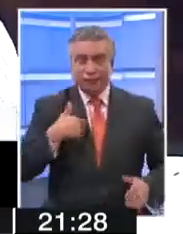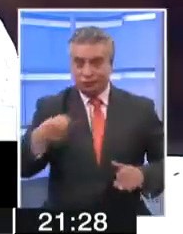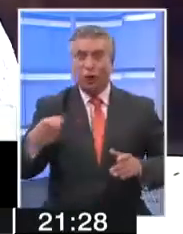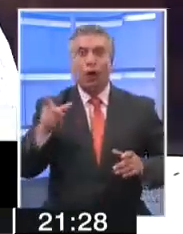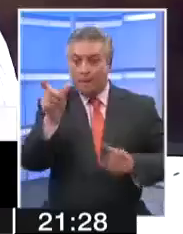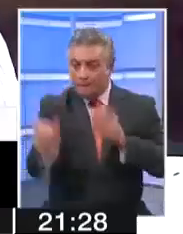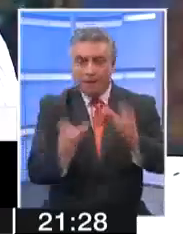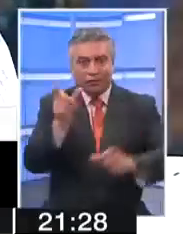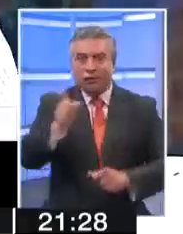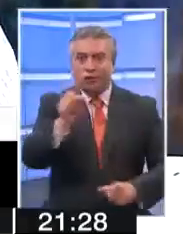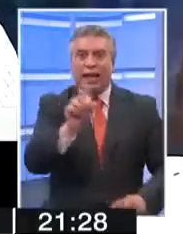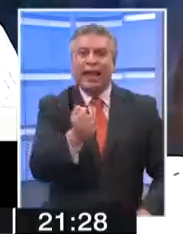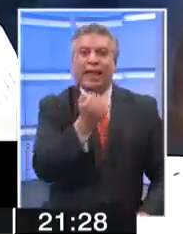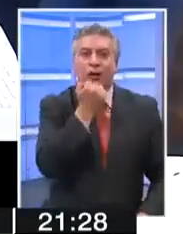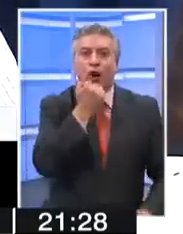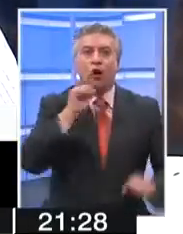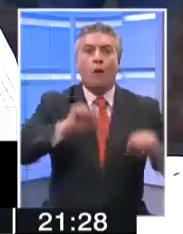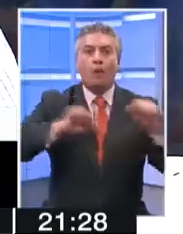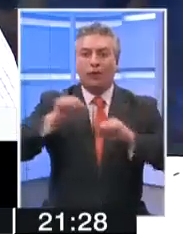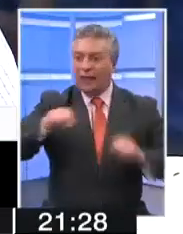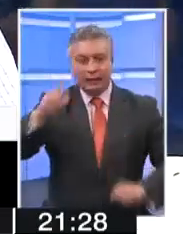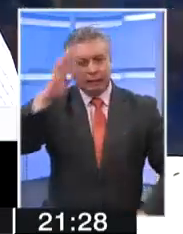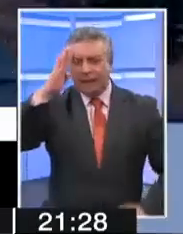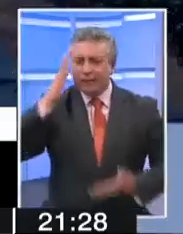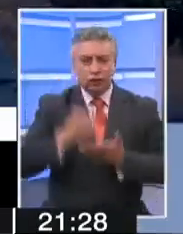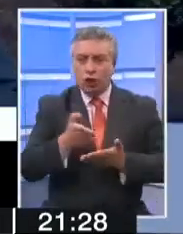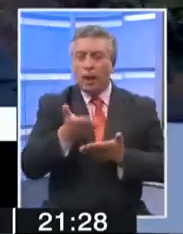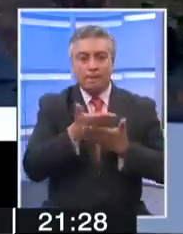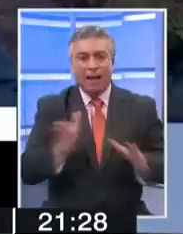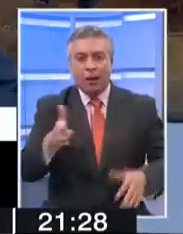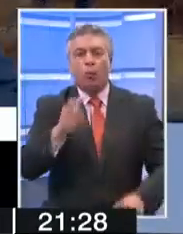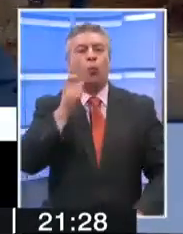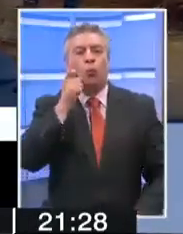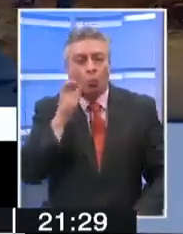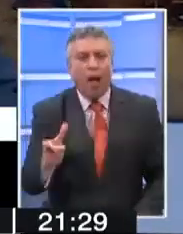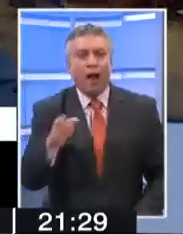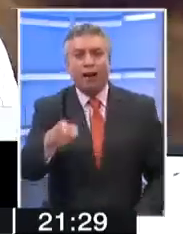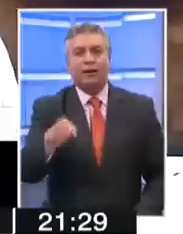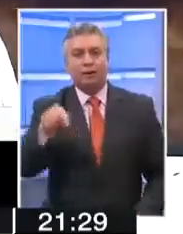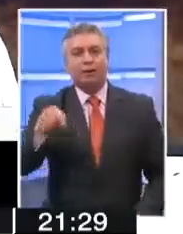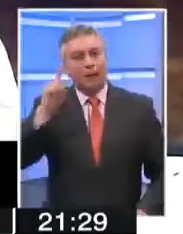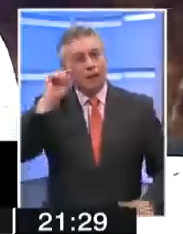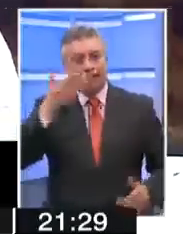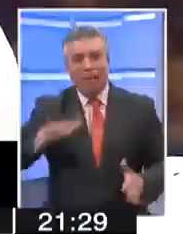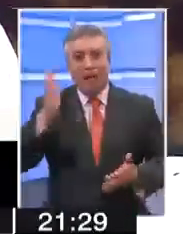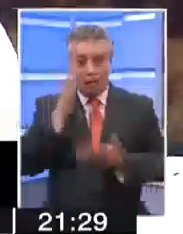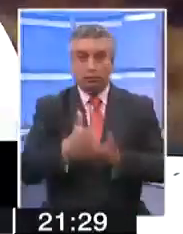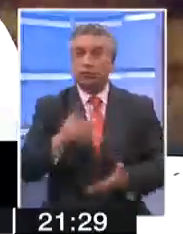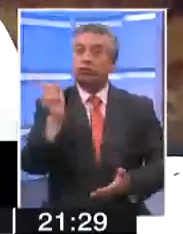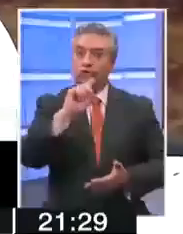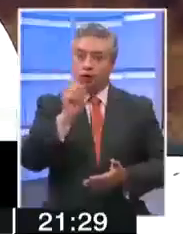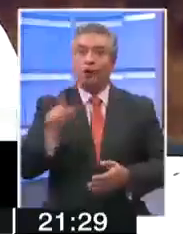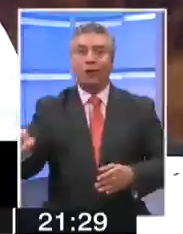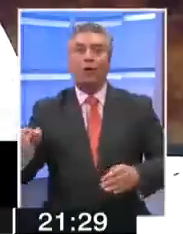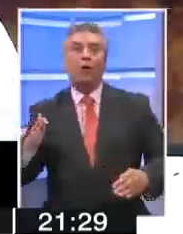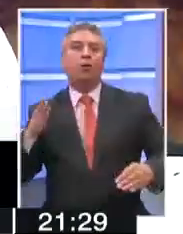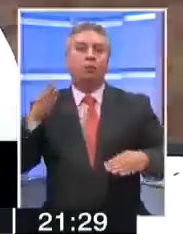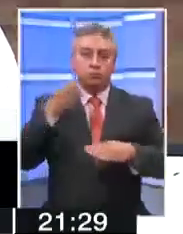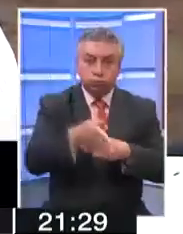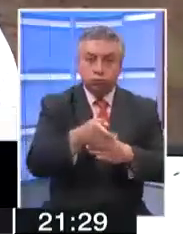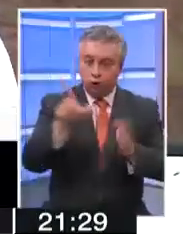errores políticos. Esta es una mala decisión política. ¿Cuál fue la mala decisión política en particular? Primero, no ir a la zona